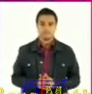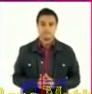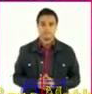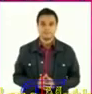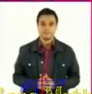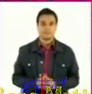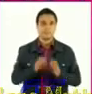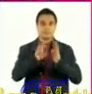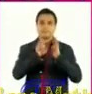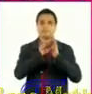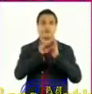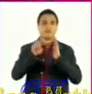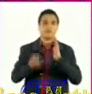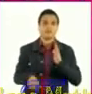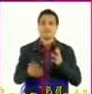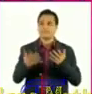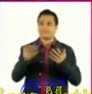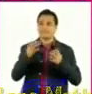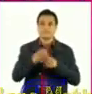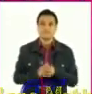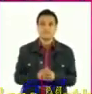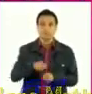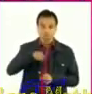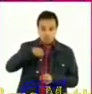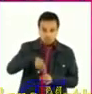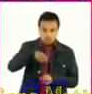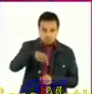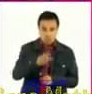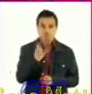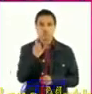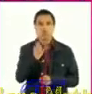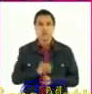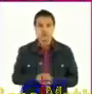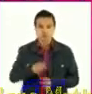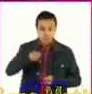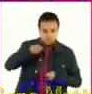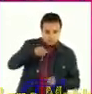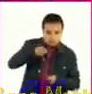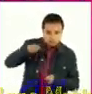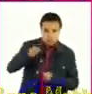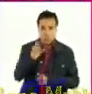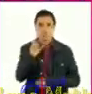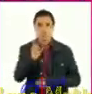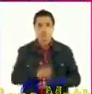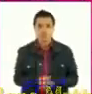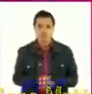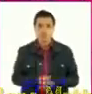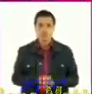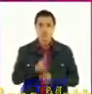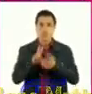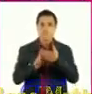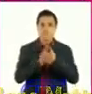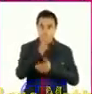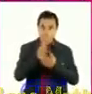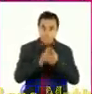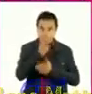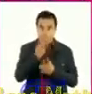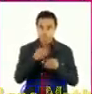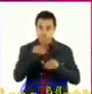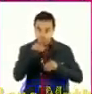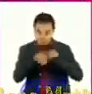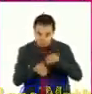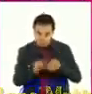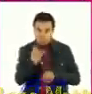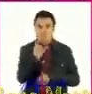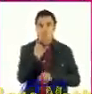por ejemplo, para cuándo se va a sembrar, cuándo se va a fertilizar, a trasplantar, hacer todas las cosas.